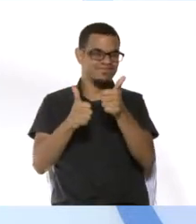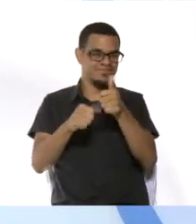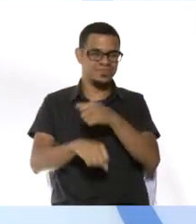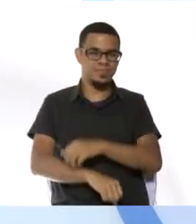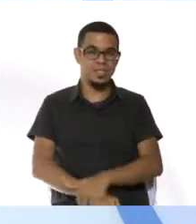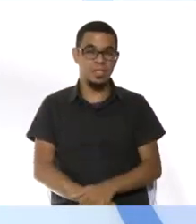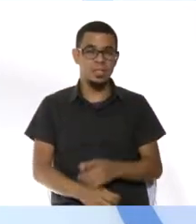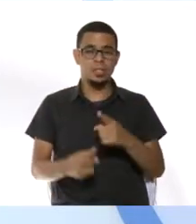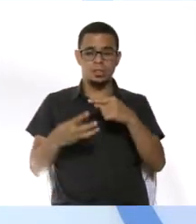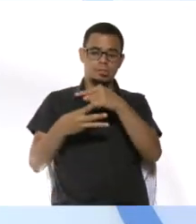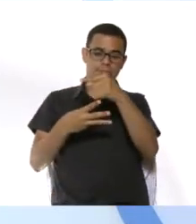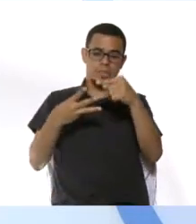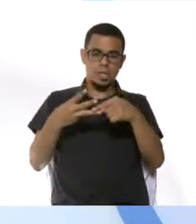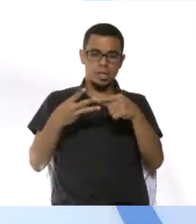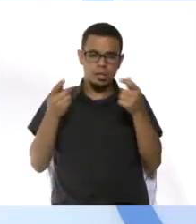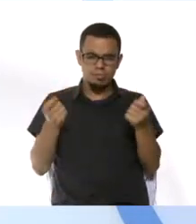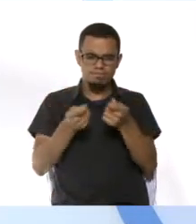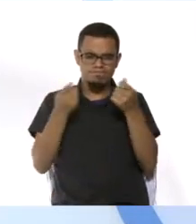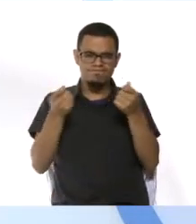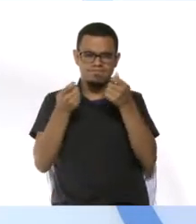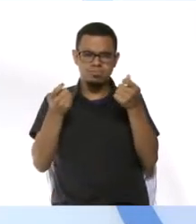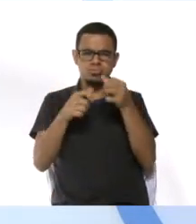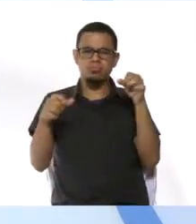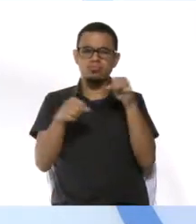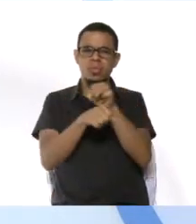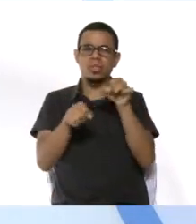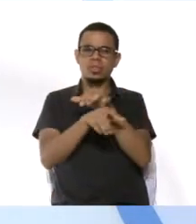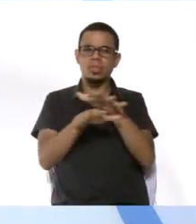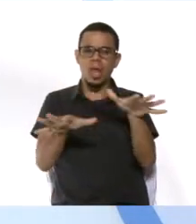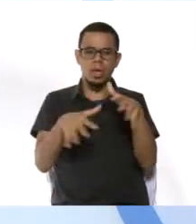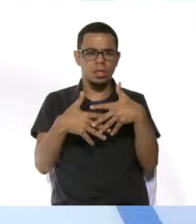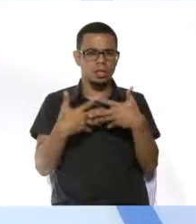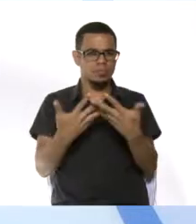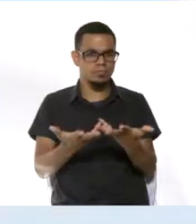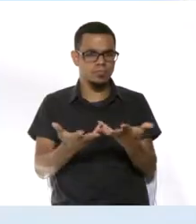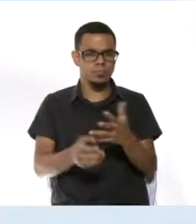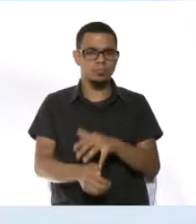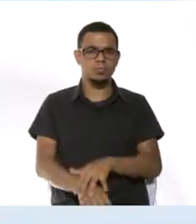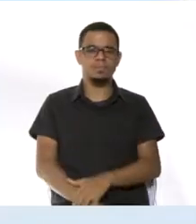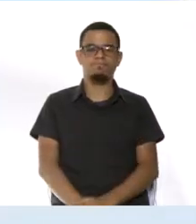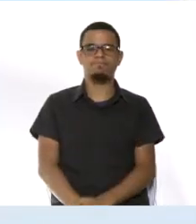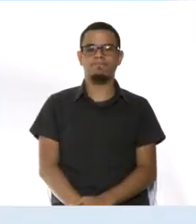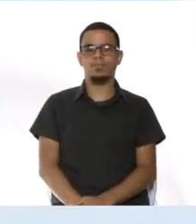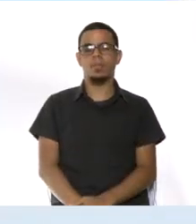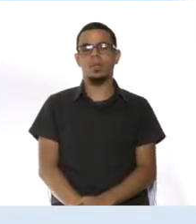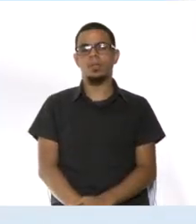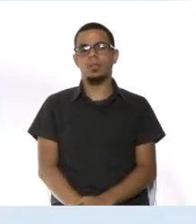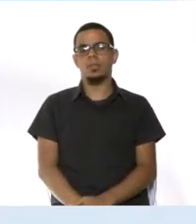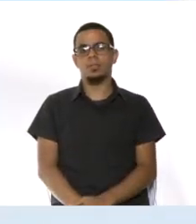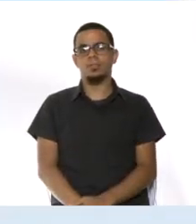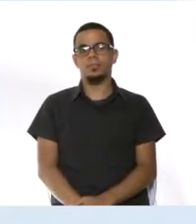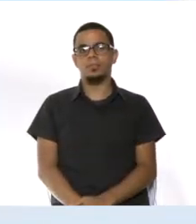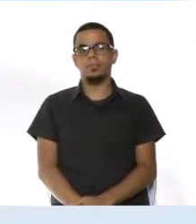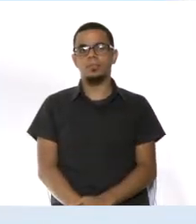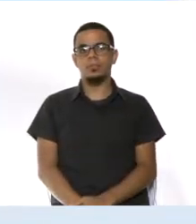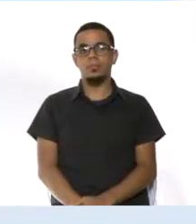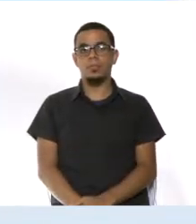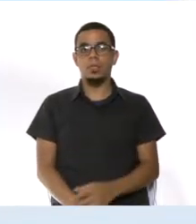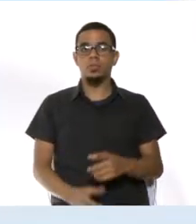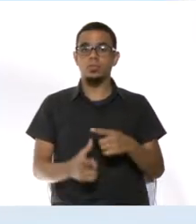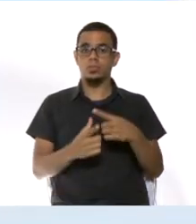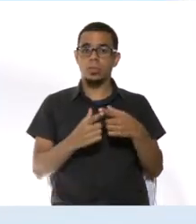me ayudan a postear estas medidas en nuestras redes sociales? De inmediato, porque nuestra